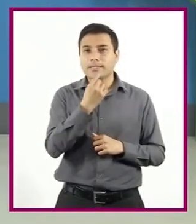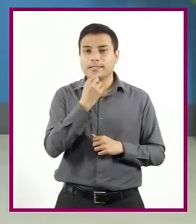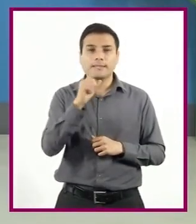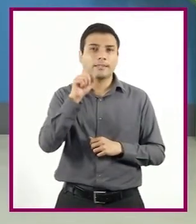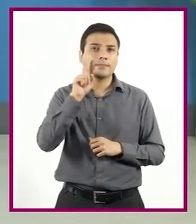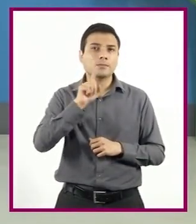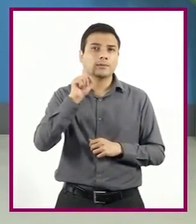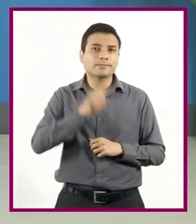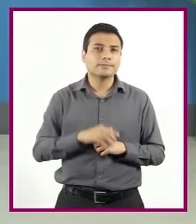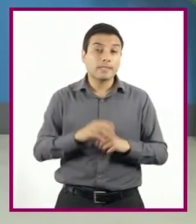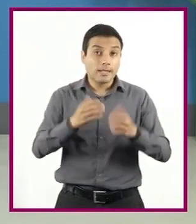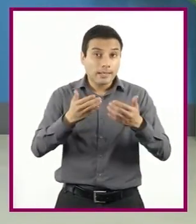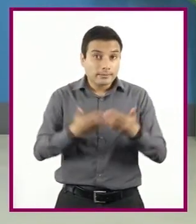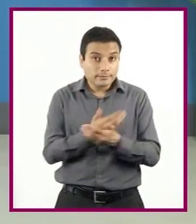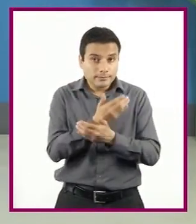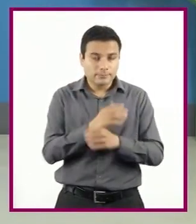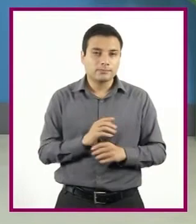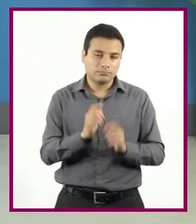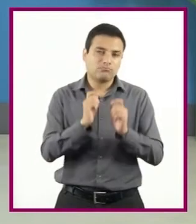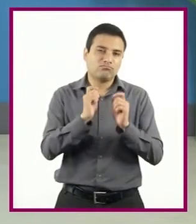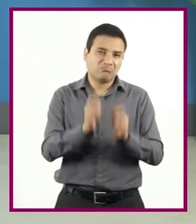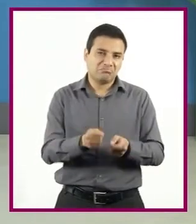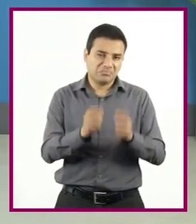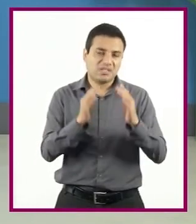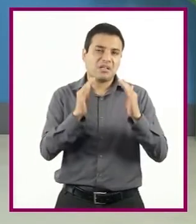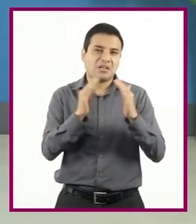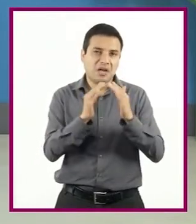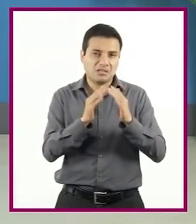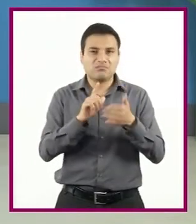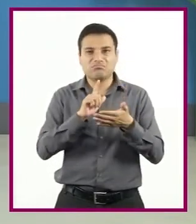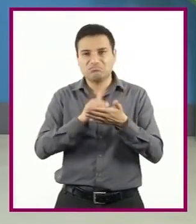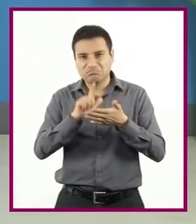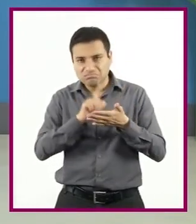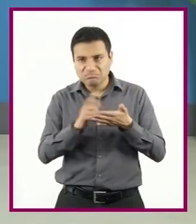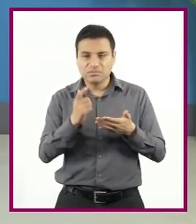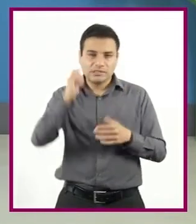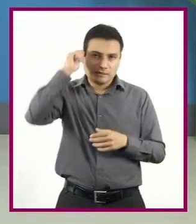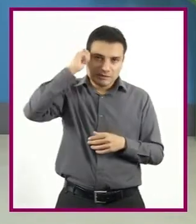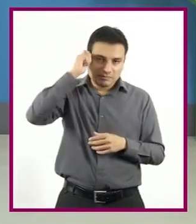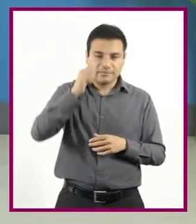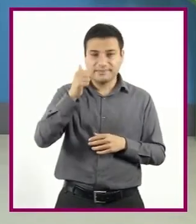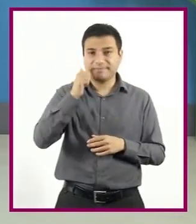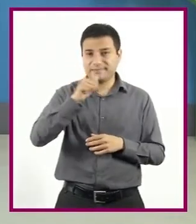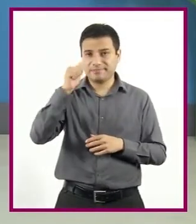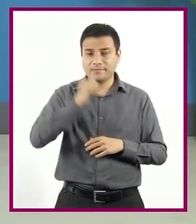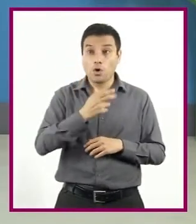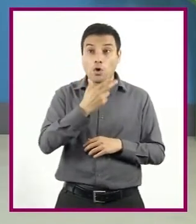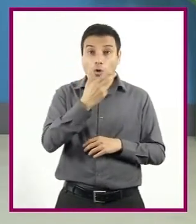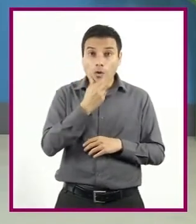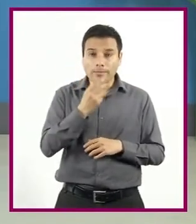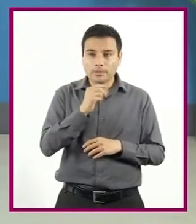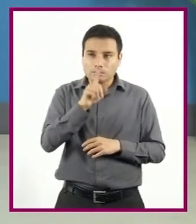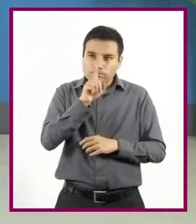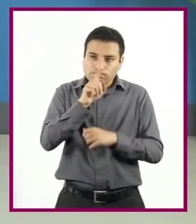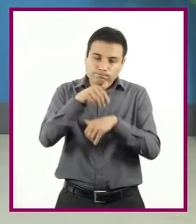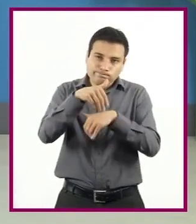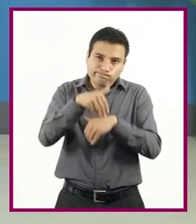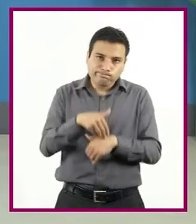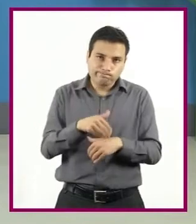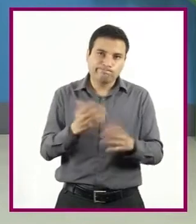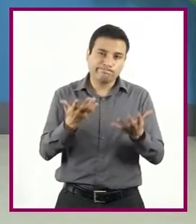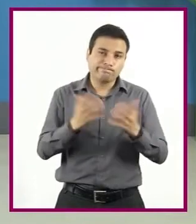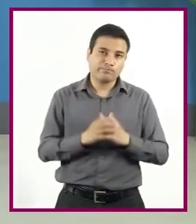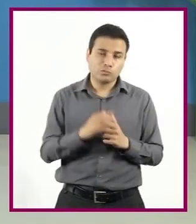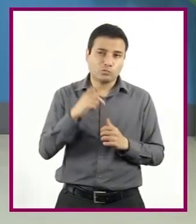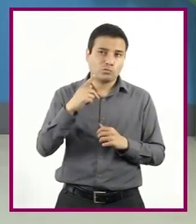destinaba desde su nacimiento a las labores en el hogar, subordinadas siempre ante las figuras masculinas de la familia y, por tanto,